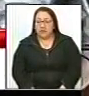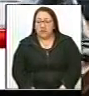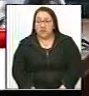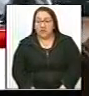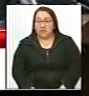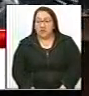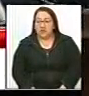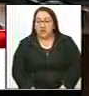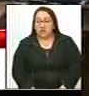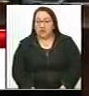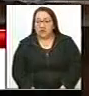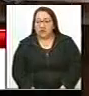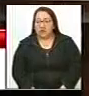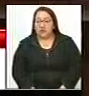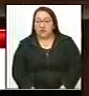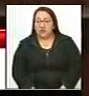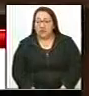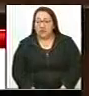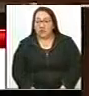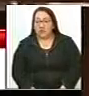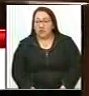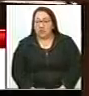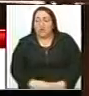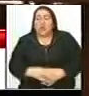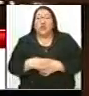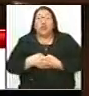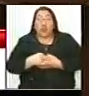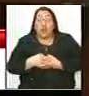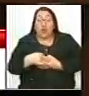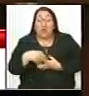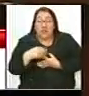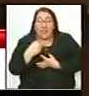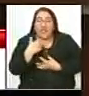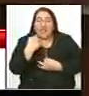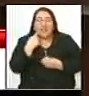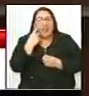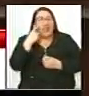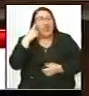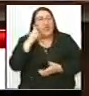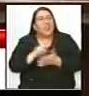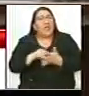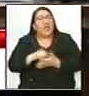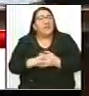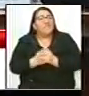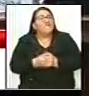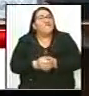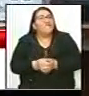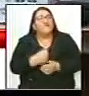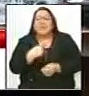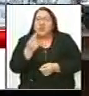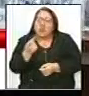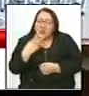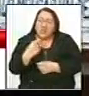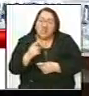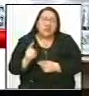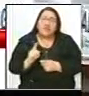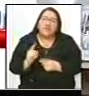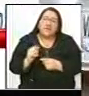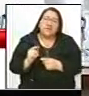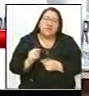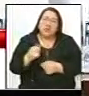Yo voy a regresar, que voy a ser un poco testarudo. O sea, yo creo, yo estoy buscando una decisión más eficiente. O sea, la decisión, la de concurso,